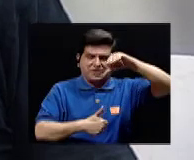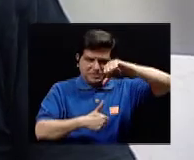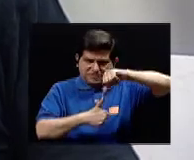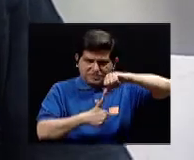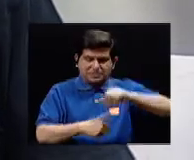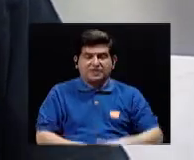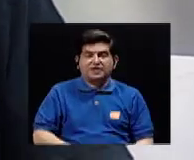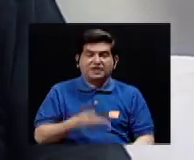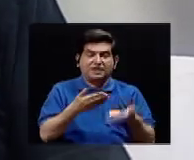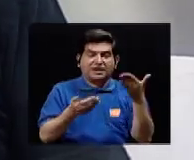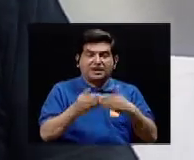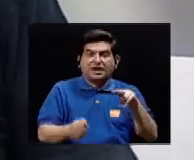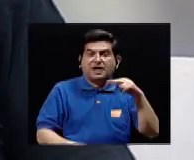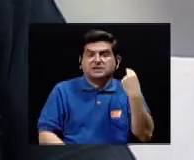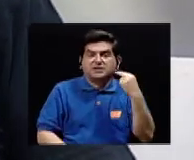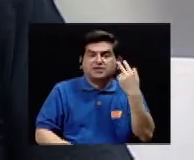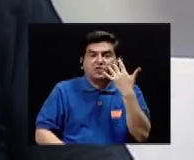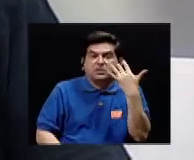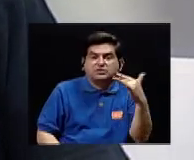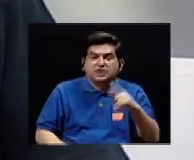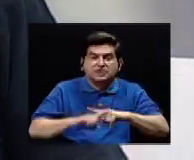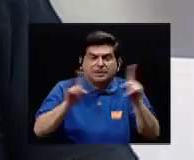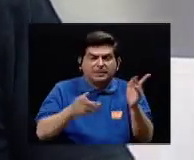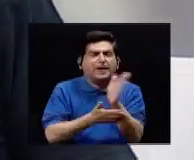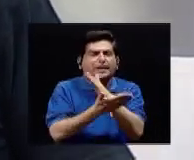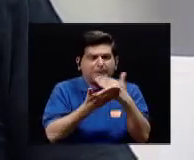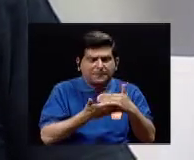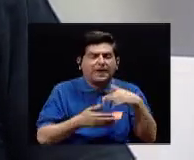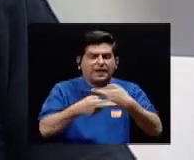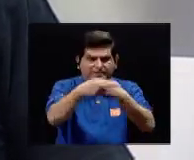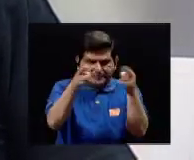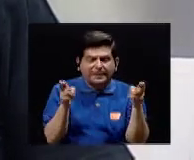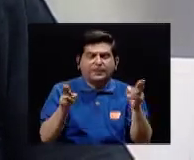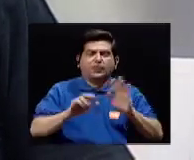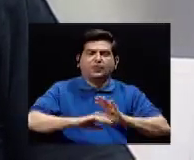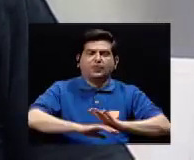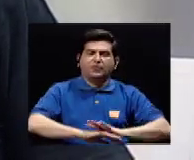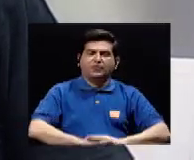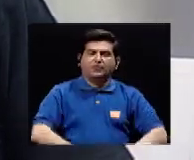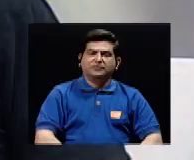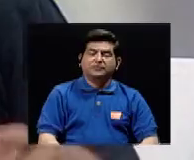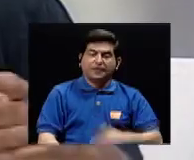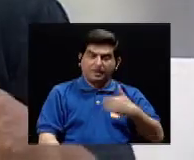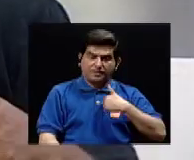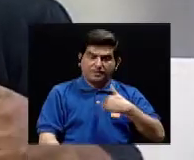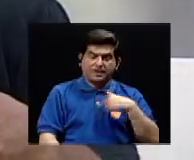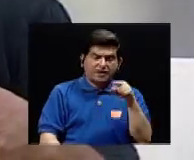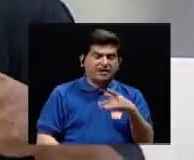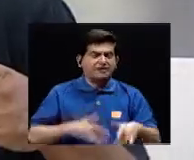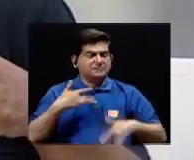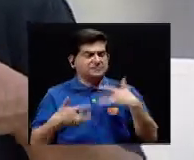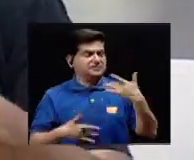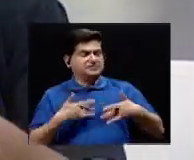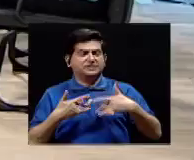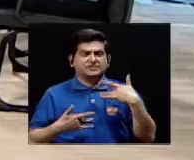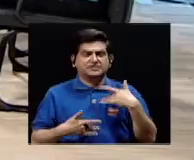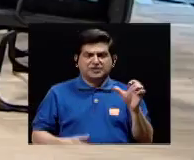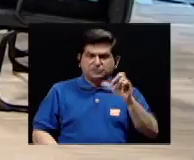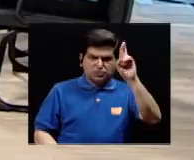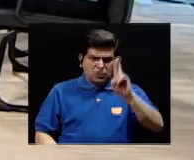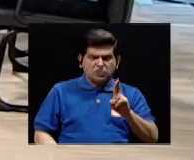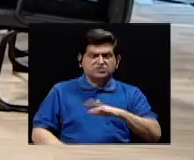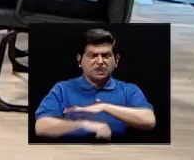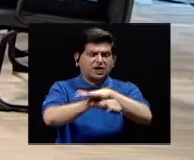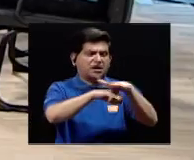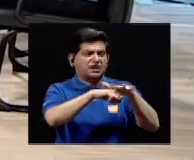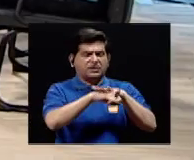aunque parece casi como una noticia, pero somos parte de esa región. Claro. Y tenemos como esta sensación de que Costa Rica es